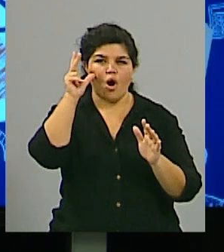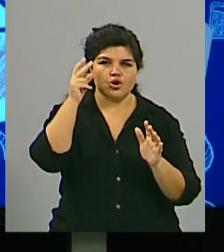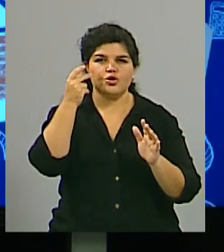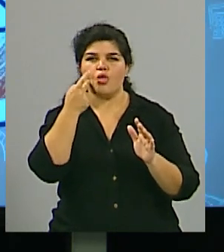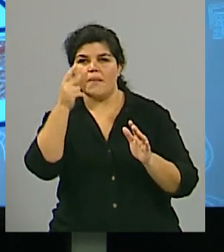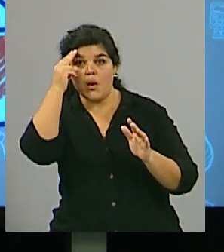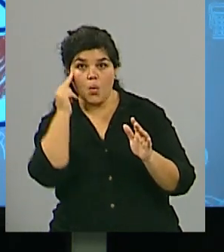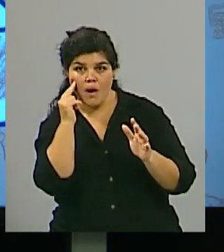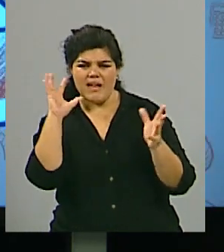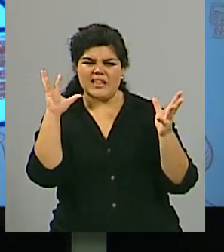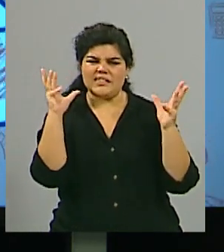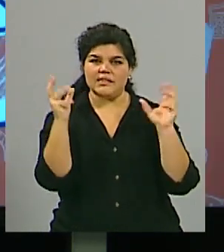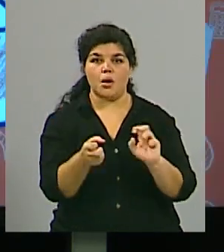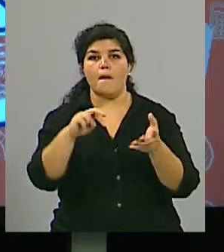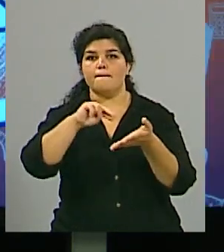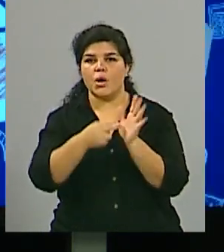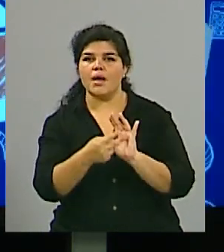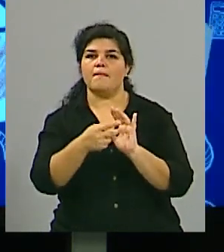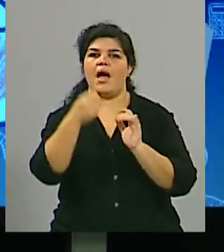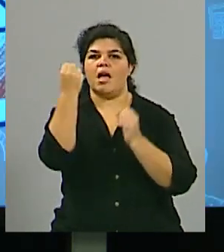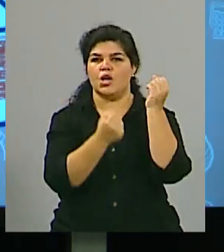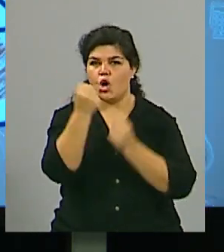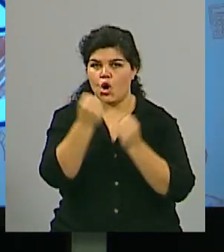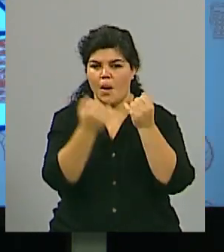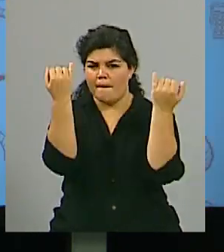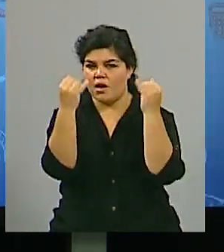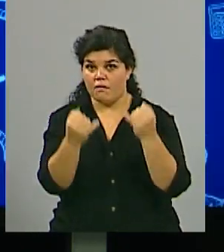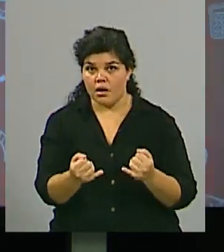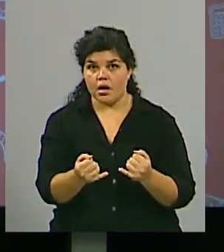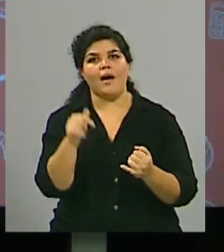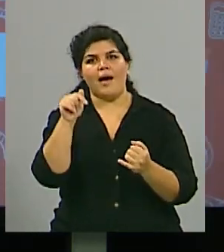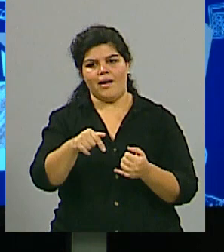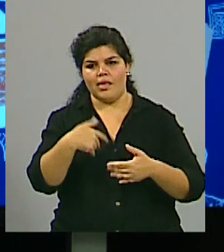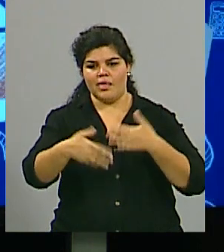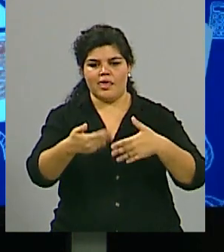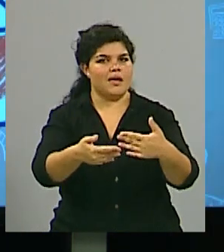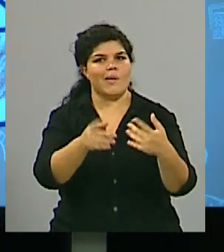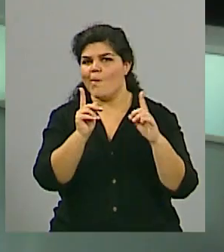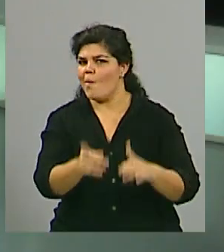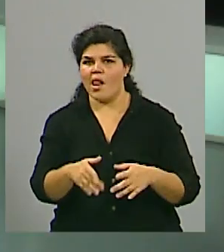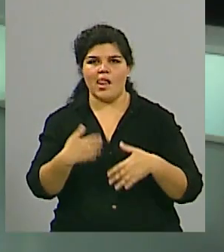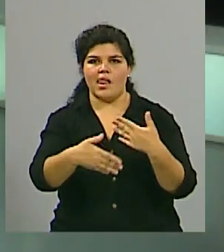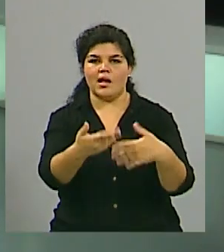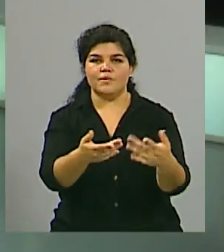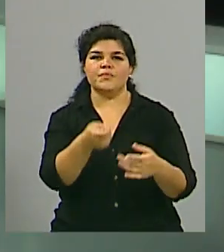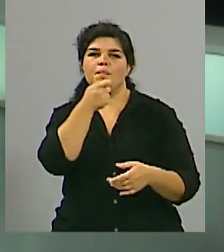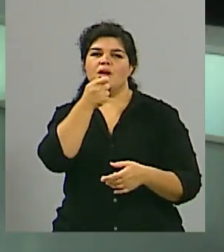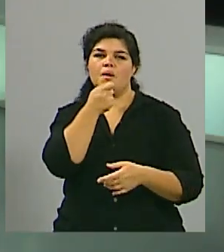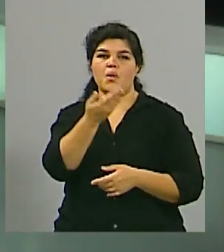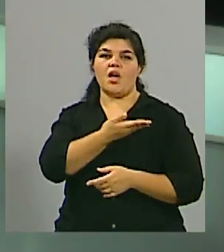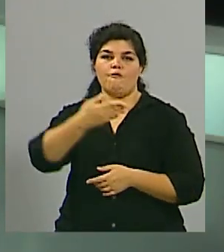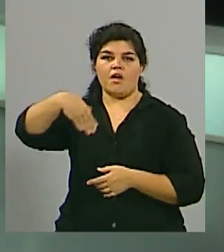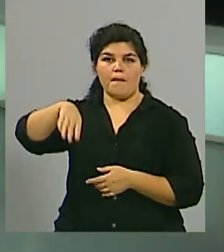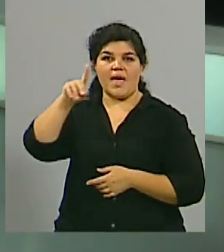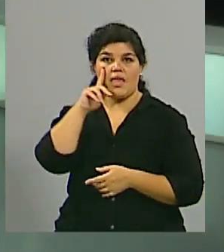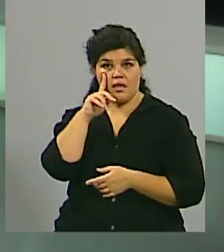los principales organismos financieros. El mejor caso de ellos es el FMI. Las presiones, las negociaciones que llevaban adelante hicieron que se alteraran